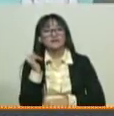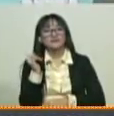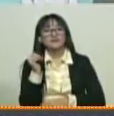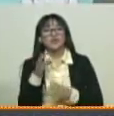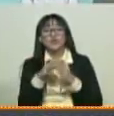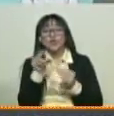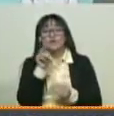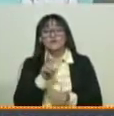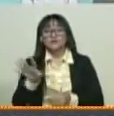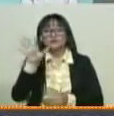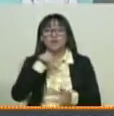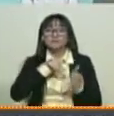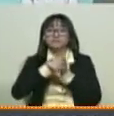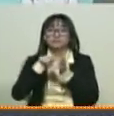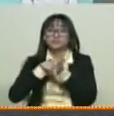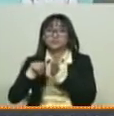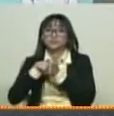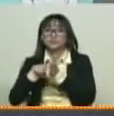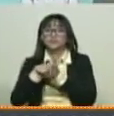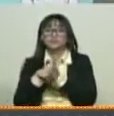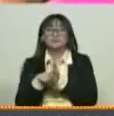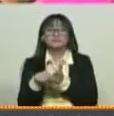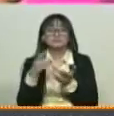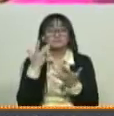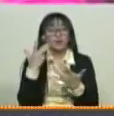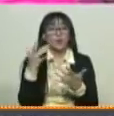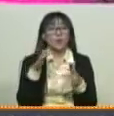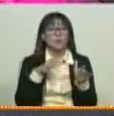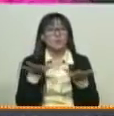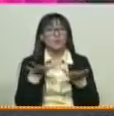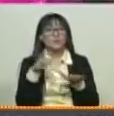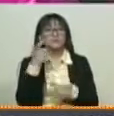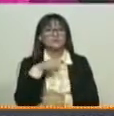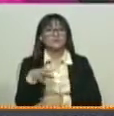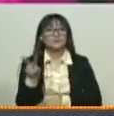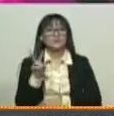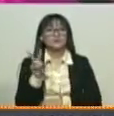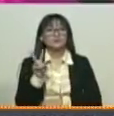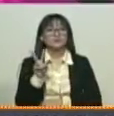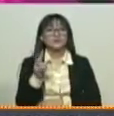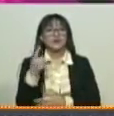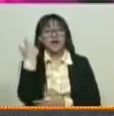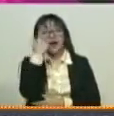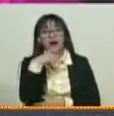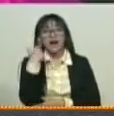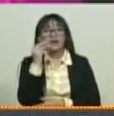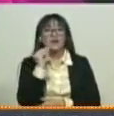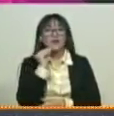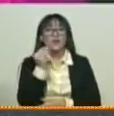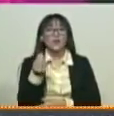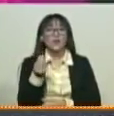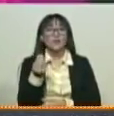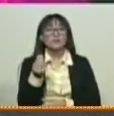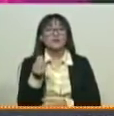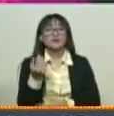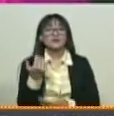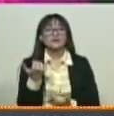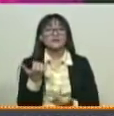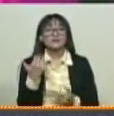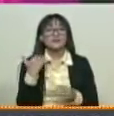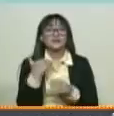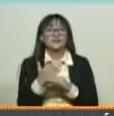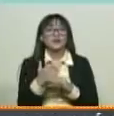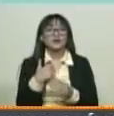toda Venezuela. Y tú ves, cuando tú ves las imágenes del movimiento Somos Venezuela, ahí está la cara de nuestra juventud, y lo cual a nosotros también